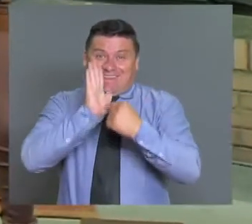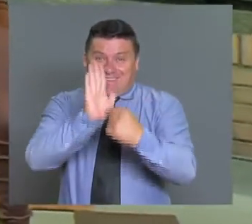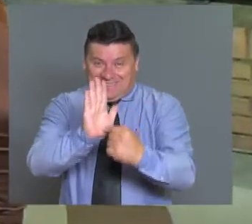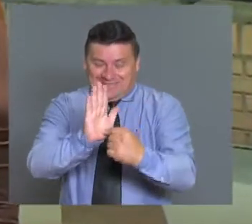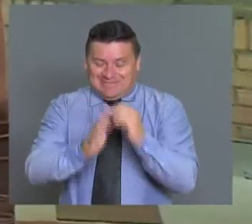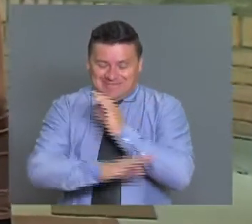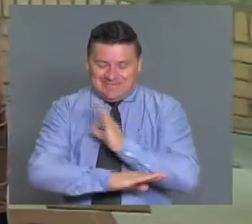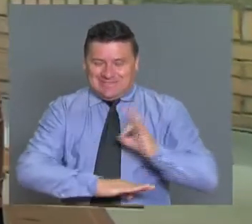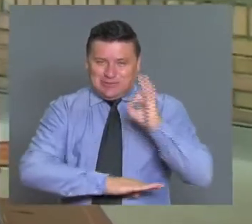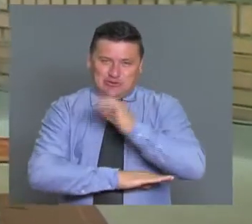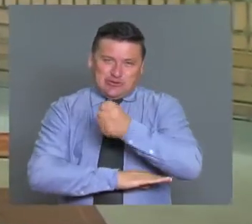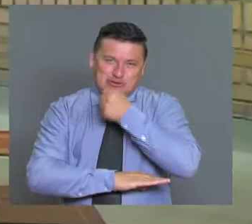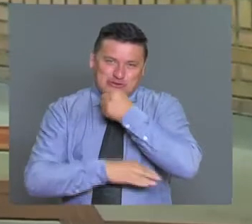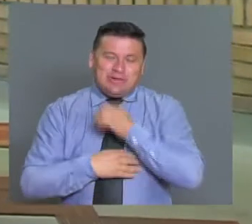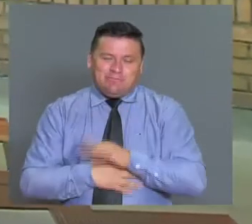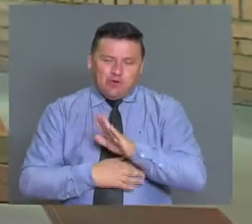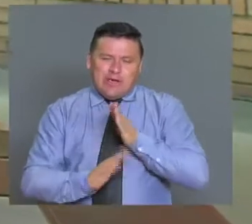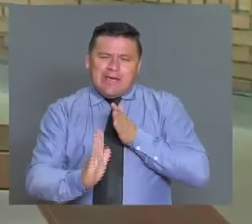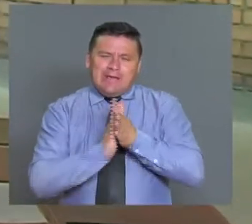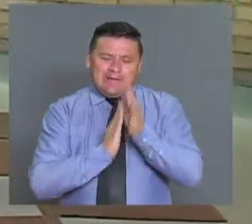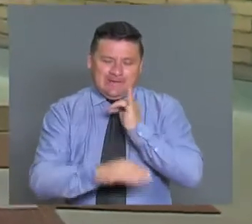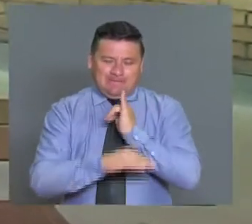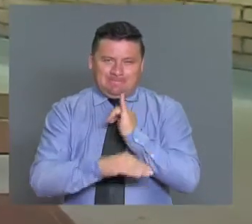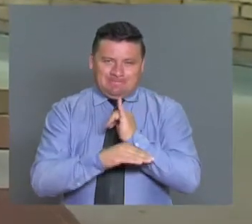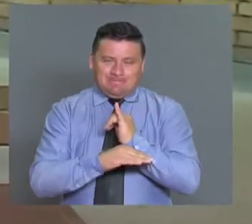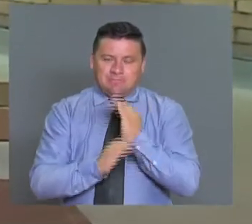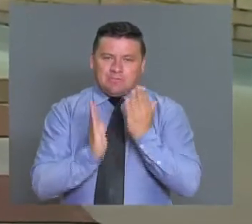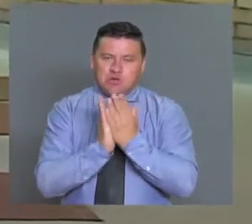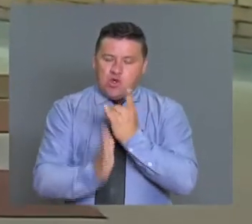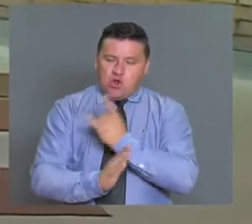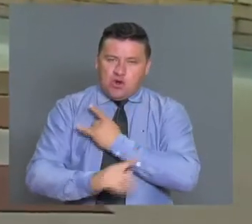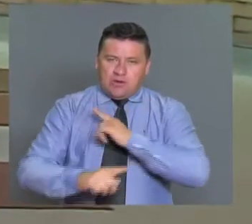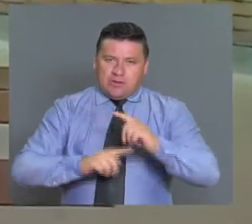de ESAP Noticias, el informativo institucional de la Escuela